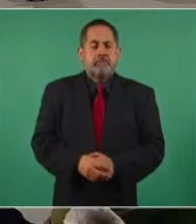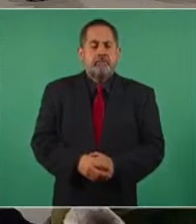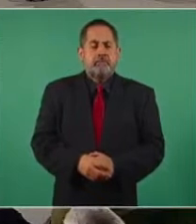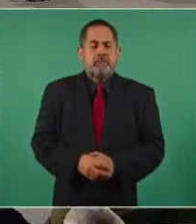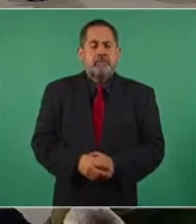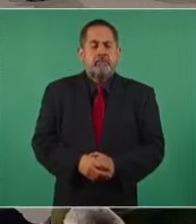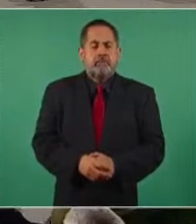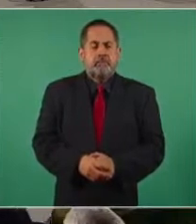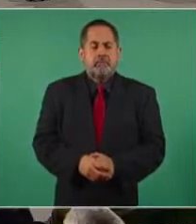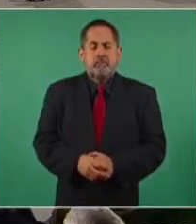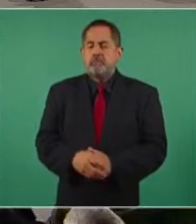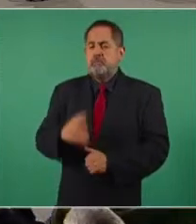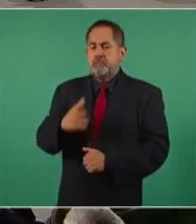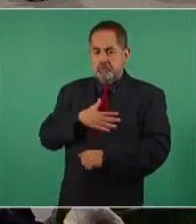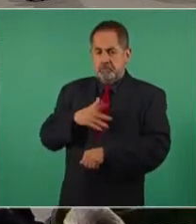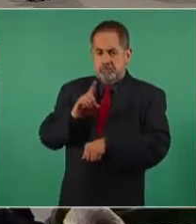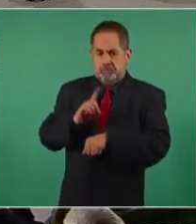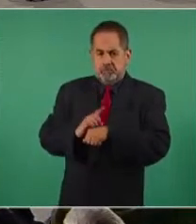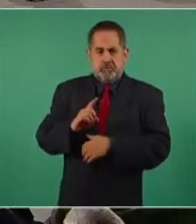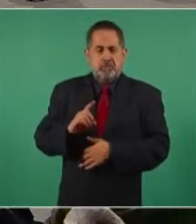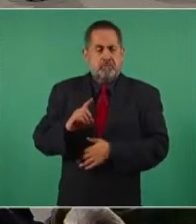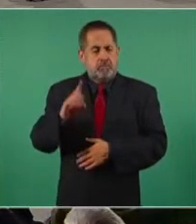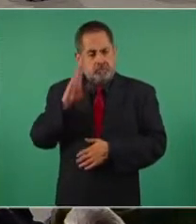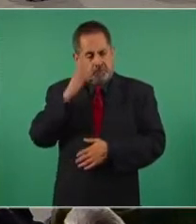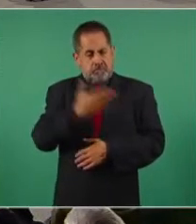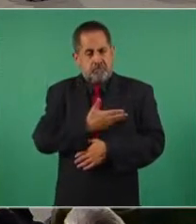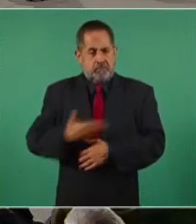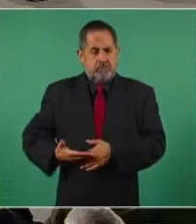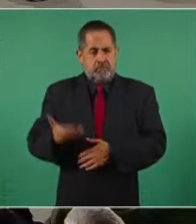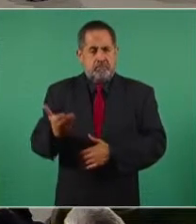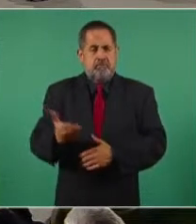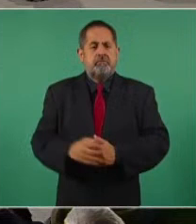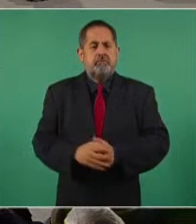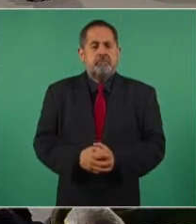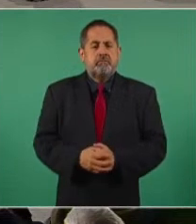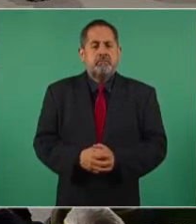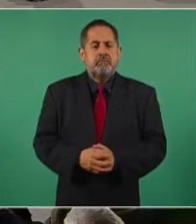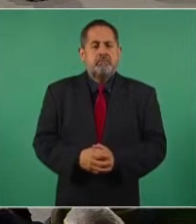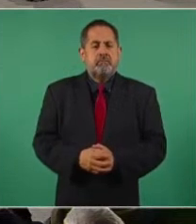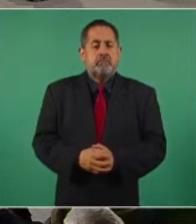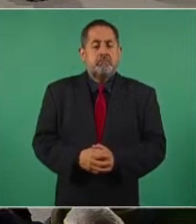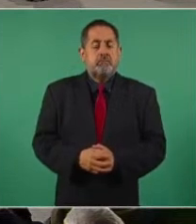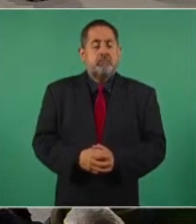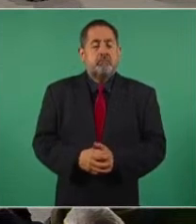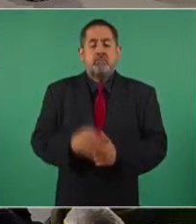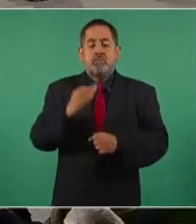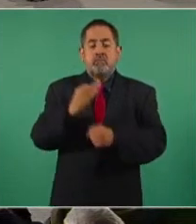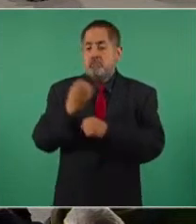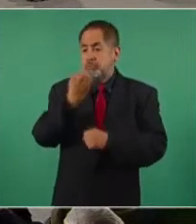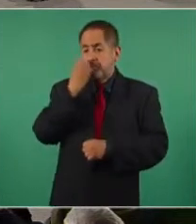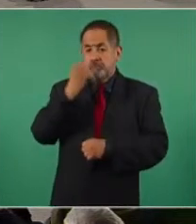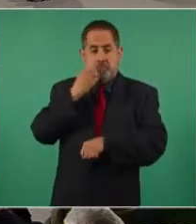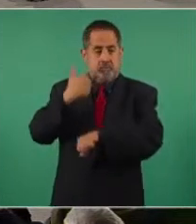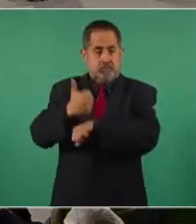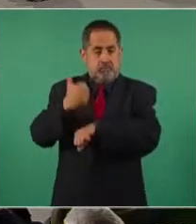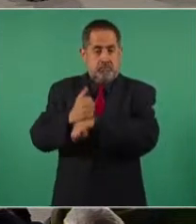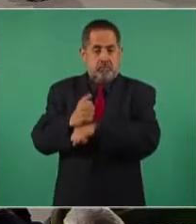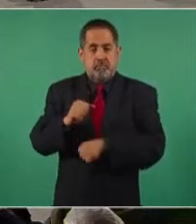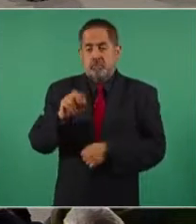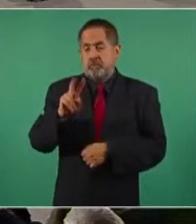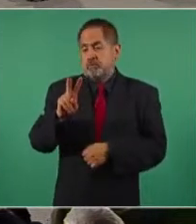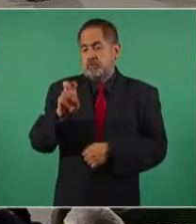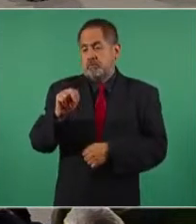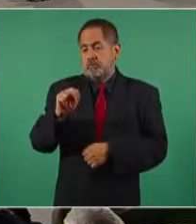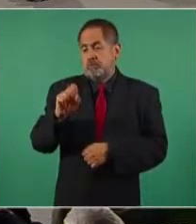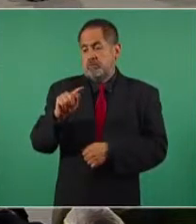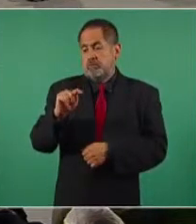buenos días señor presidente que stories estamos aquí en la escuela primaria venustiano carranza